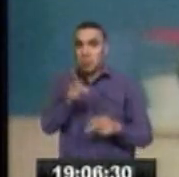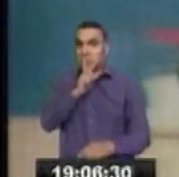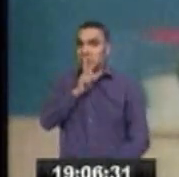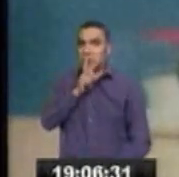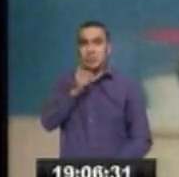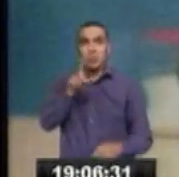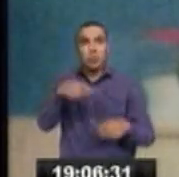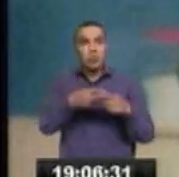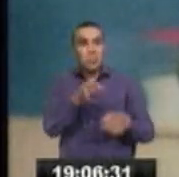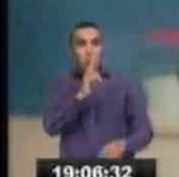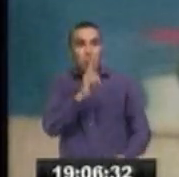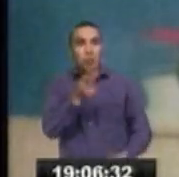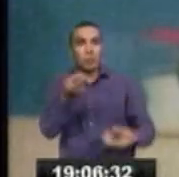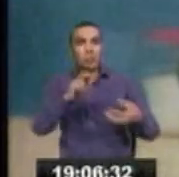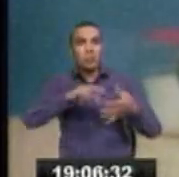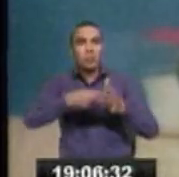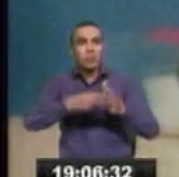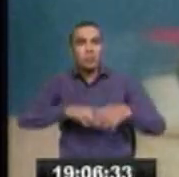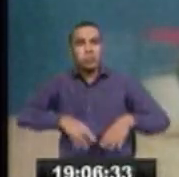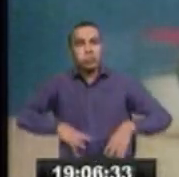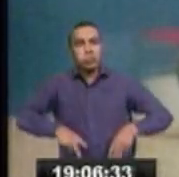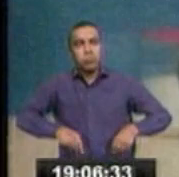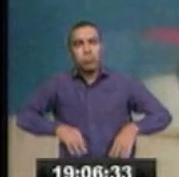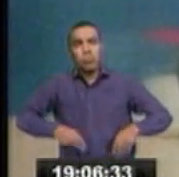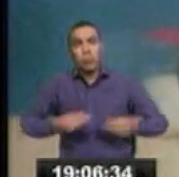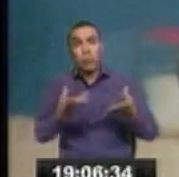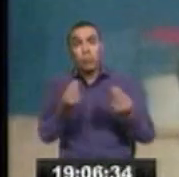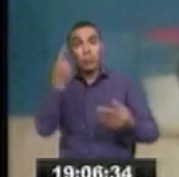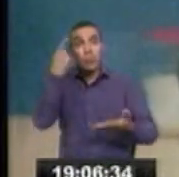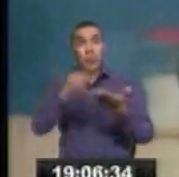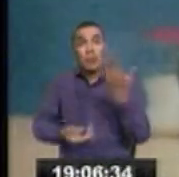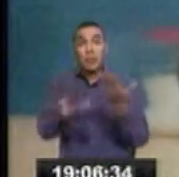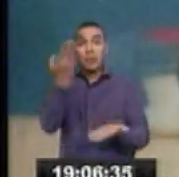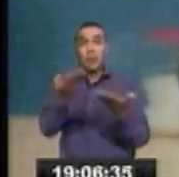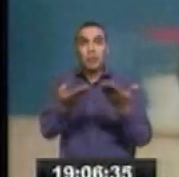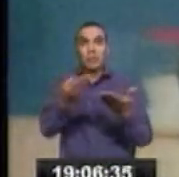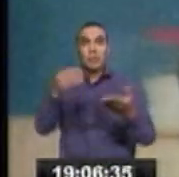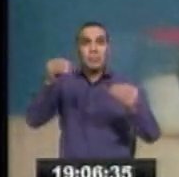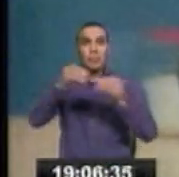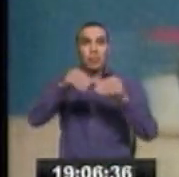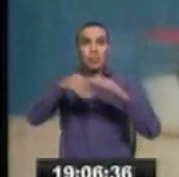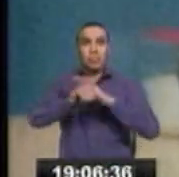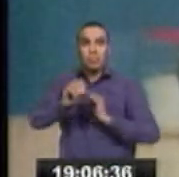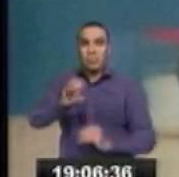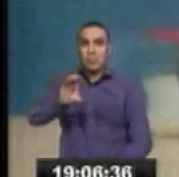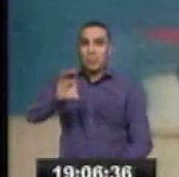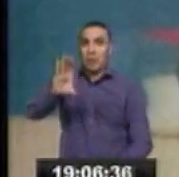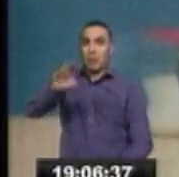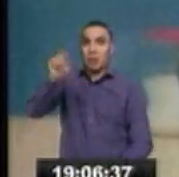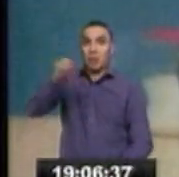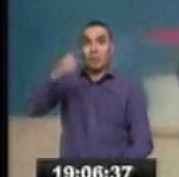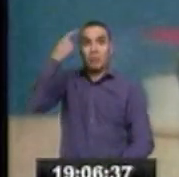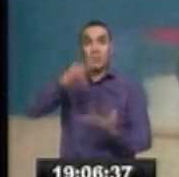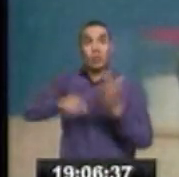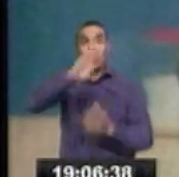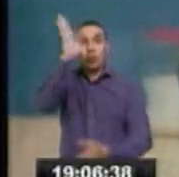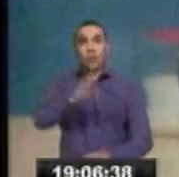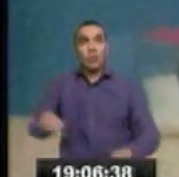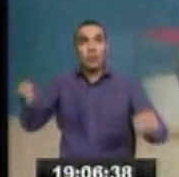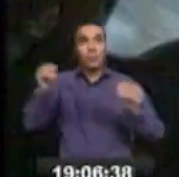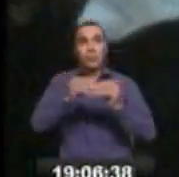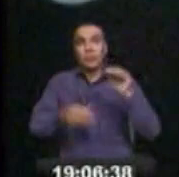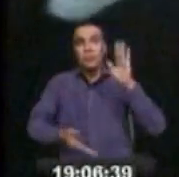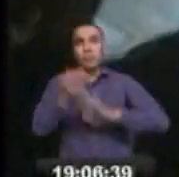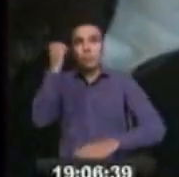todo a hacerse una cadena de corrupción para supuestamente acumular el dinero necesario para nunca abandonar el